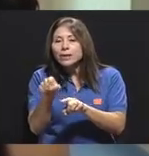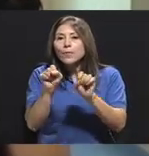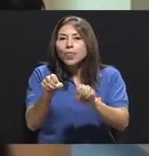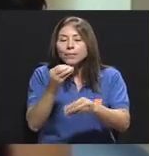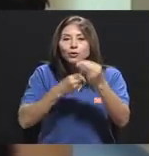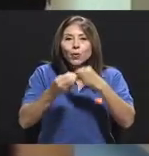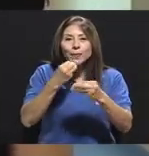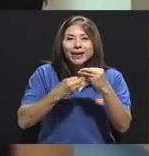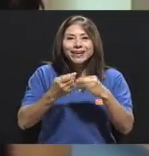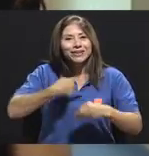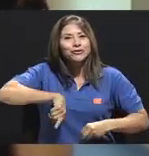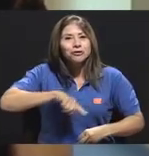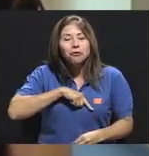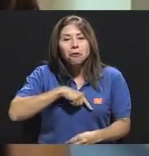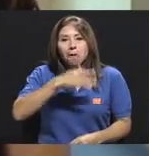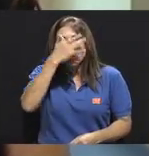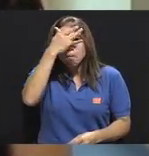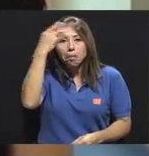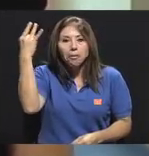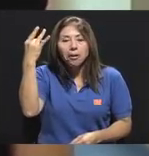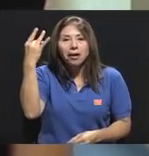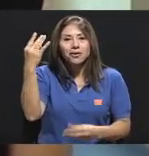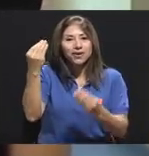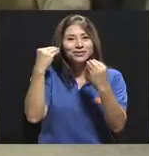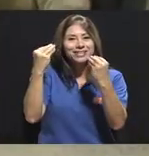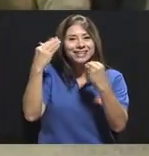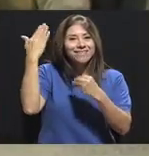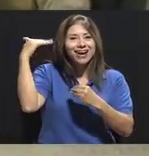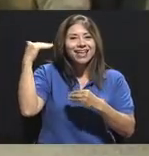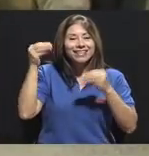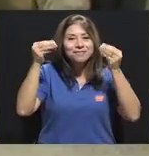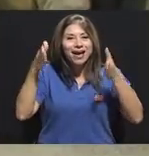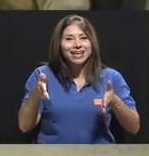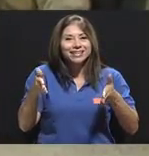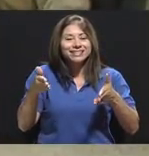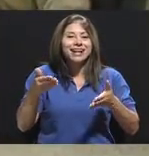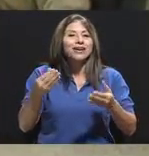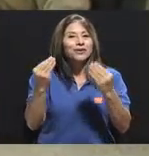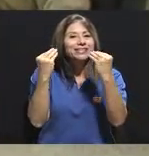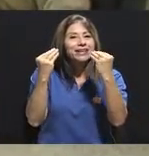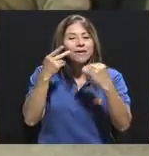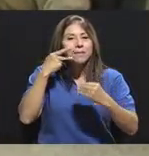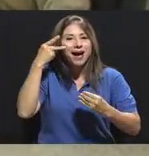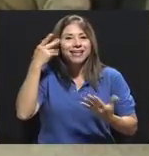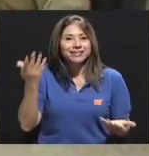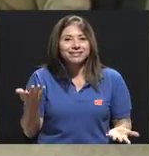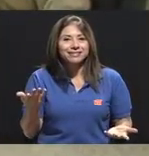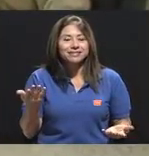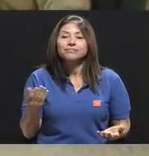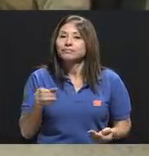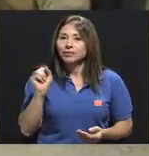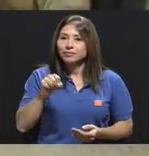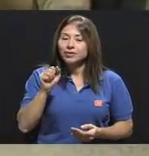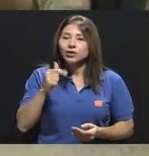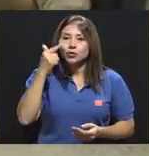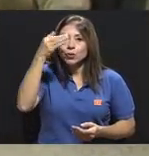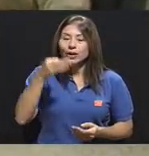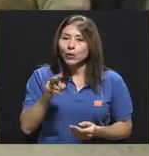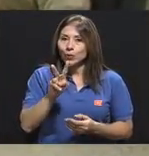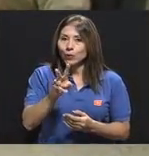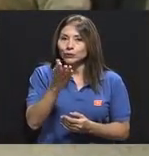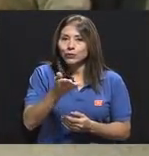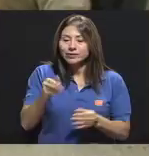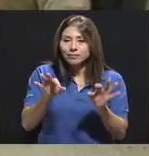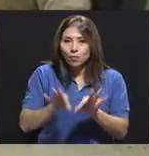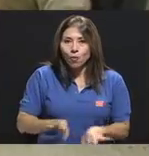o que nos enseñaban la maestra nuestros papás por ejemplo Bueno yo creo que hay dos dos cosas importantes Costa Rica